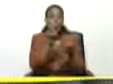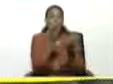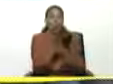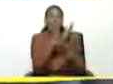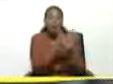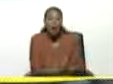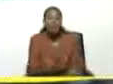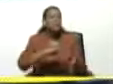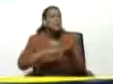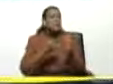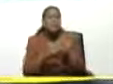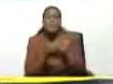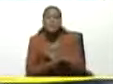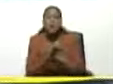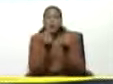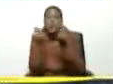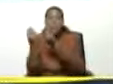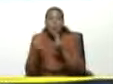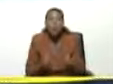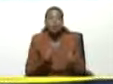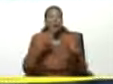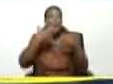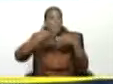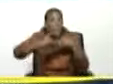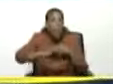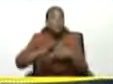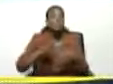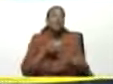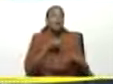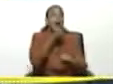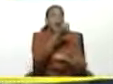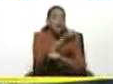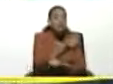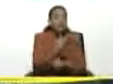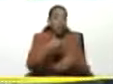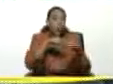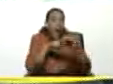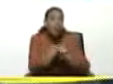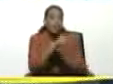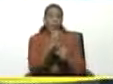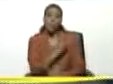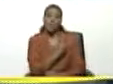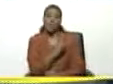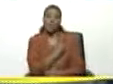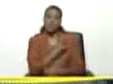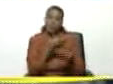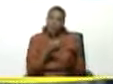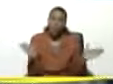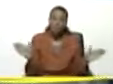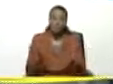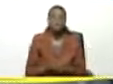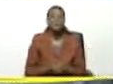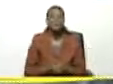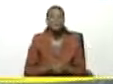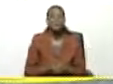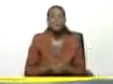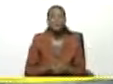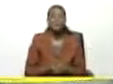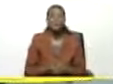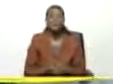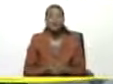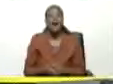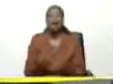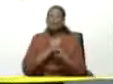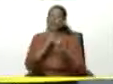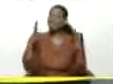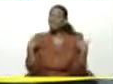eso significa que muchos jóvenes vendrán para esta universidad que hoy usted está abriendo para todas y para todos me da